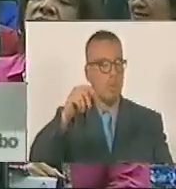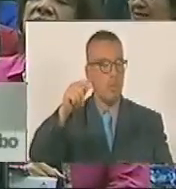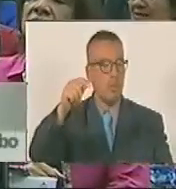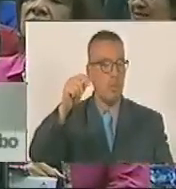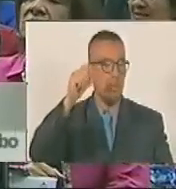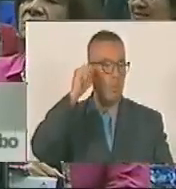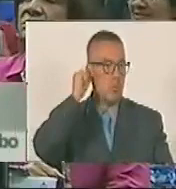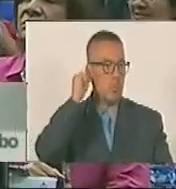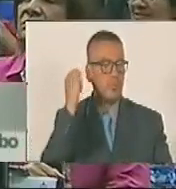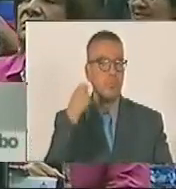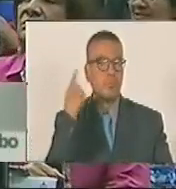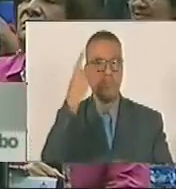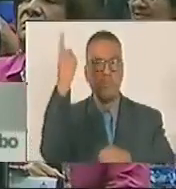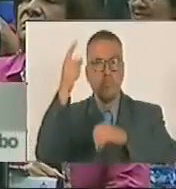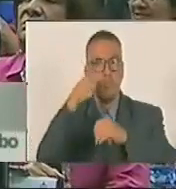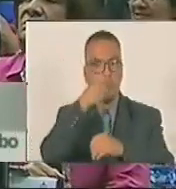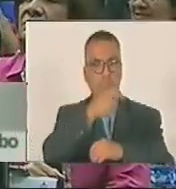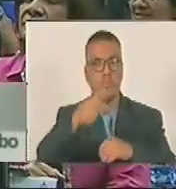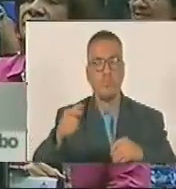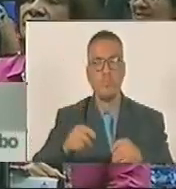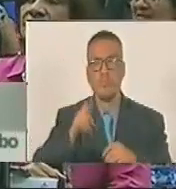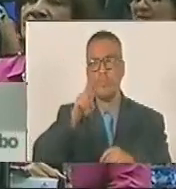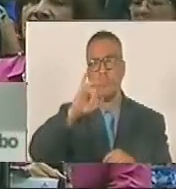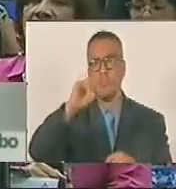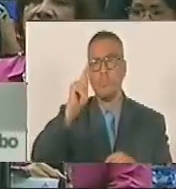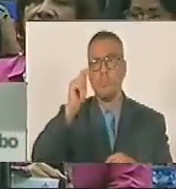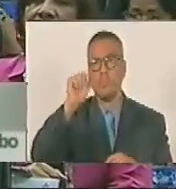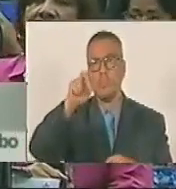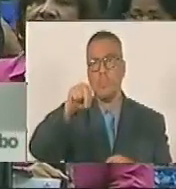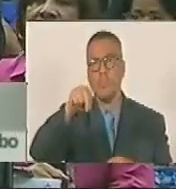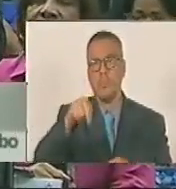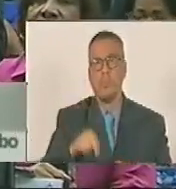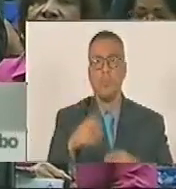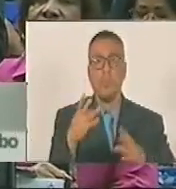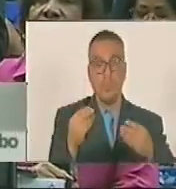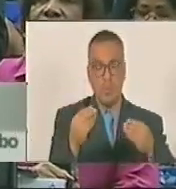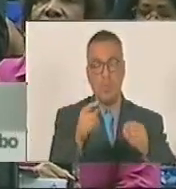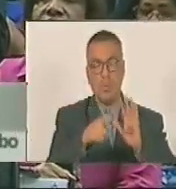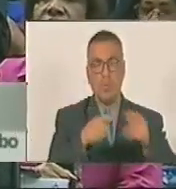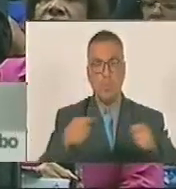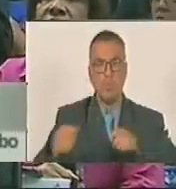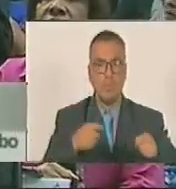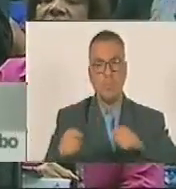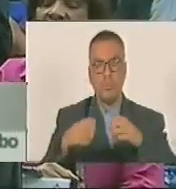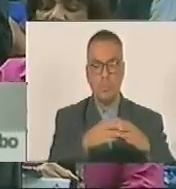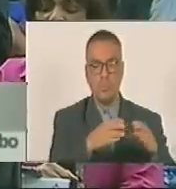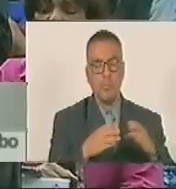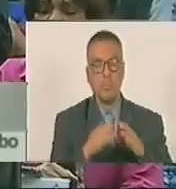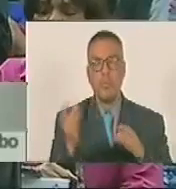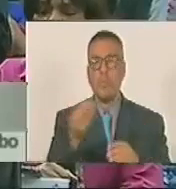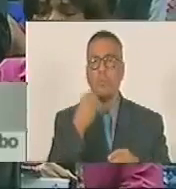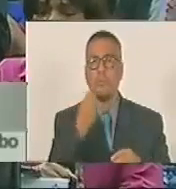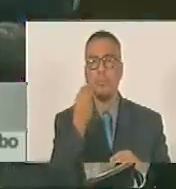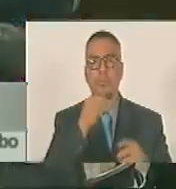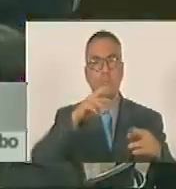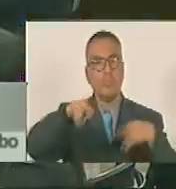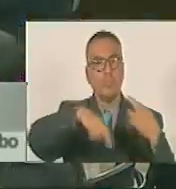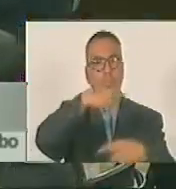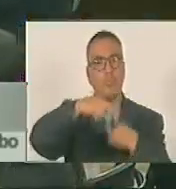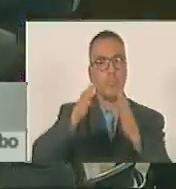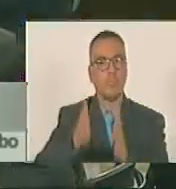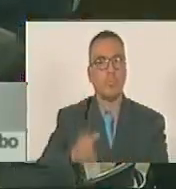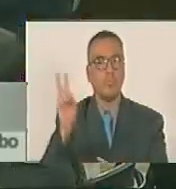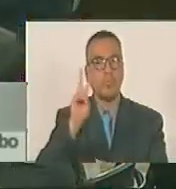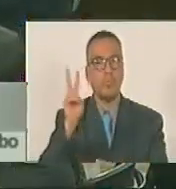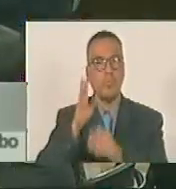la heroicidad de ese pueblo. Incluso muy relevante la acción de un grupo de jóvenes revolucionarios